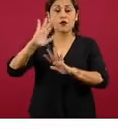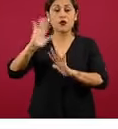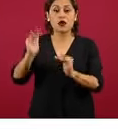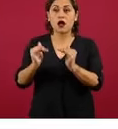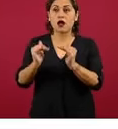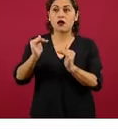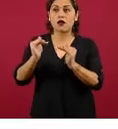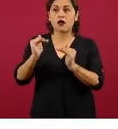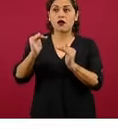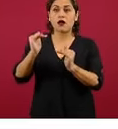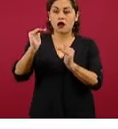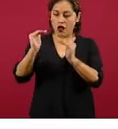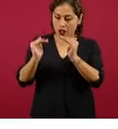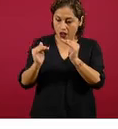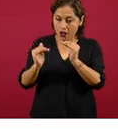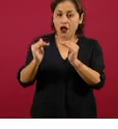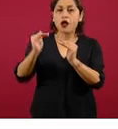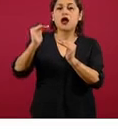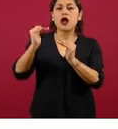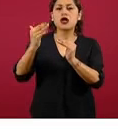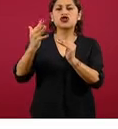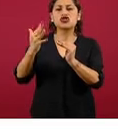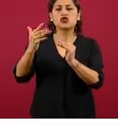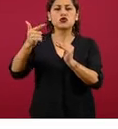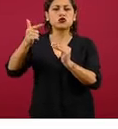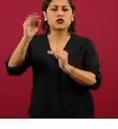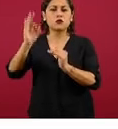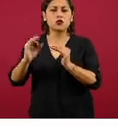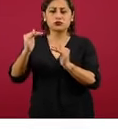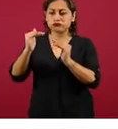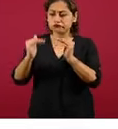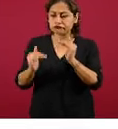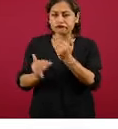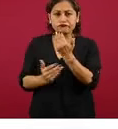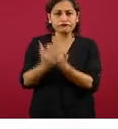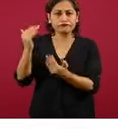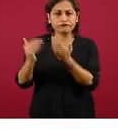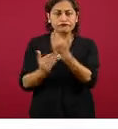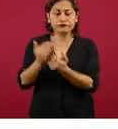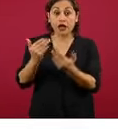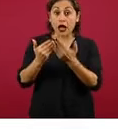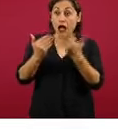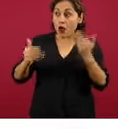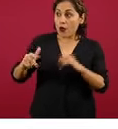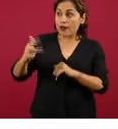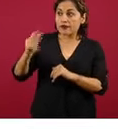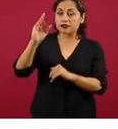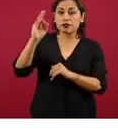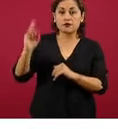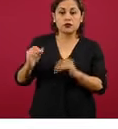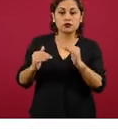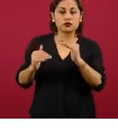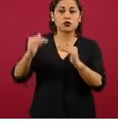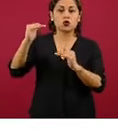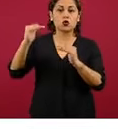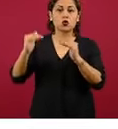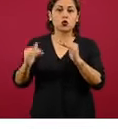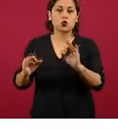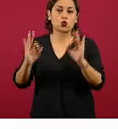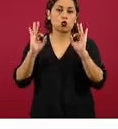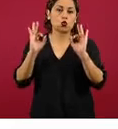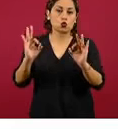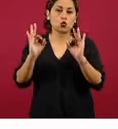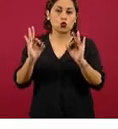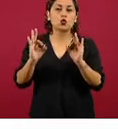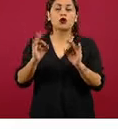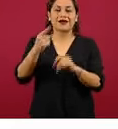decremento mayor del 5 o del 7%. Recuerden que estos decrementos que se ven de la semana